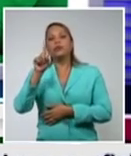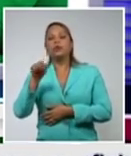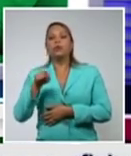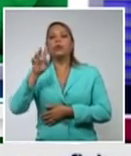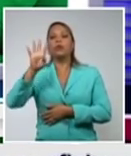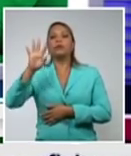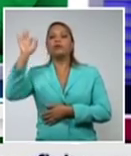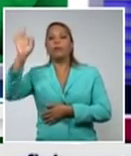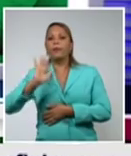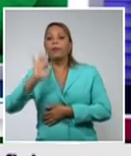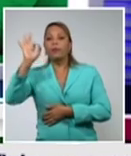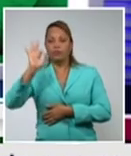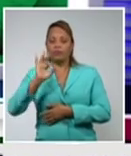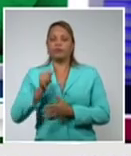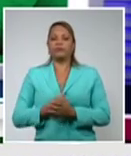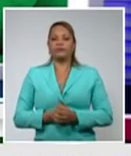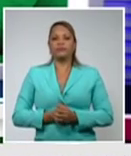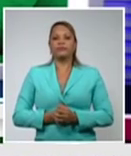21,4%.